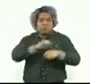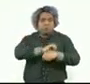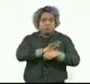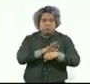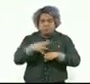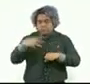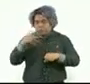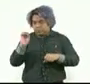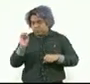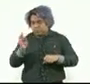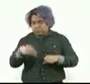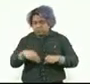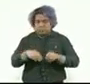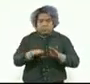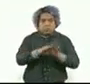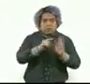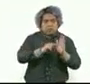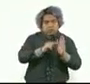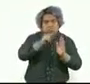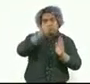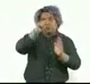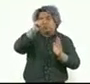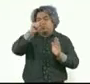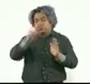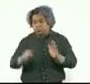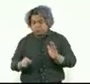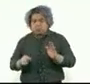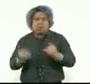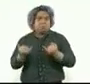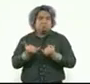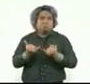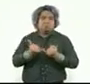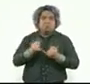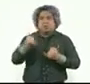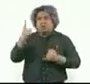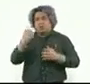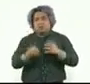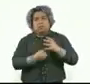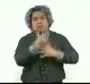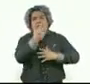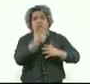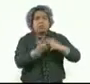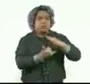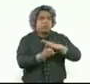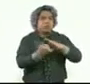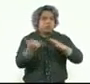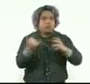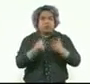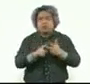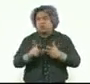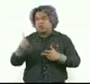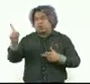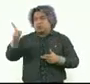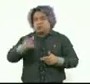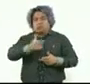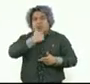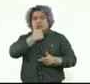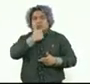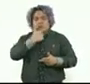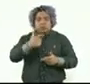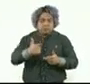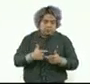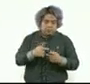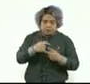experimentamos en la ciudad fue prácticamente una calca de lo que vimos en otras ciudades del mundo, como Nueva York y Londres, que es las que vemos. Y sí es muy importante decirlo, porque